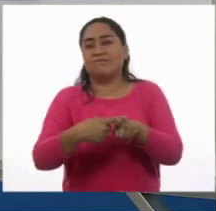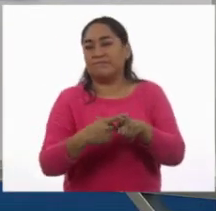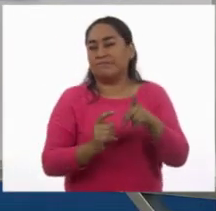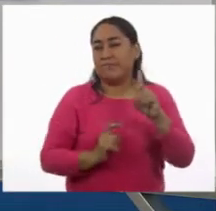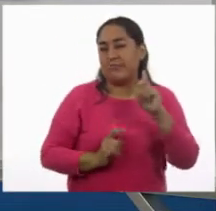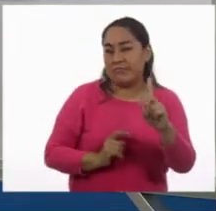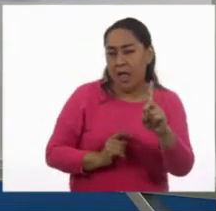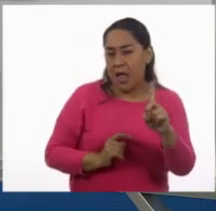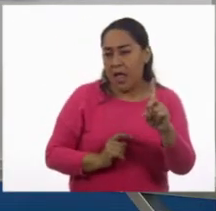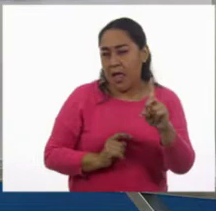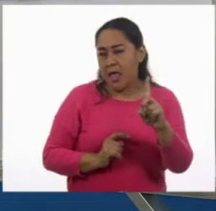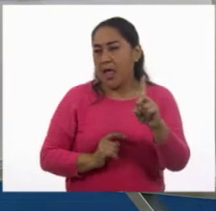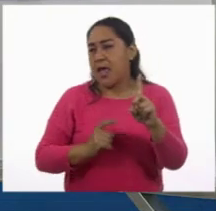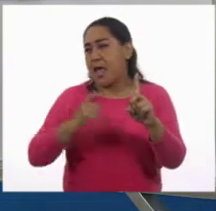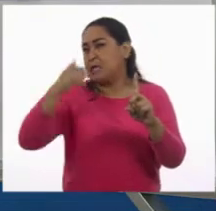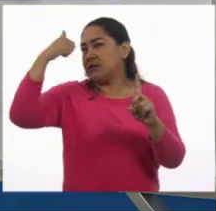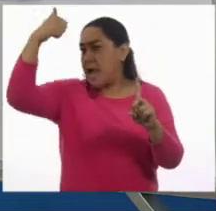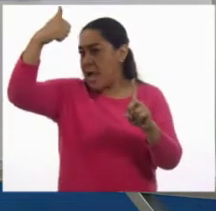D6.